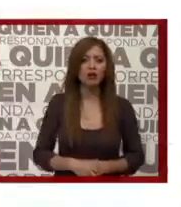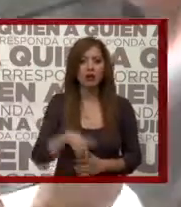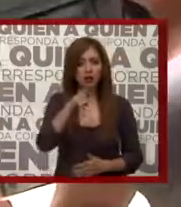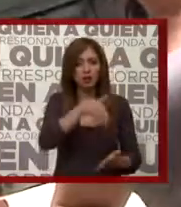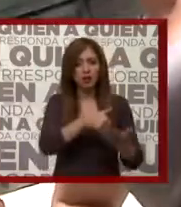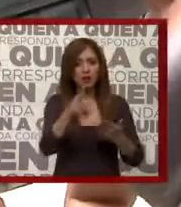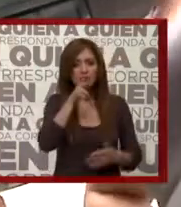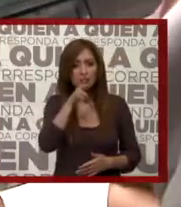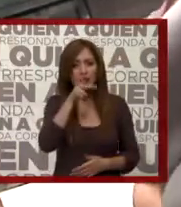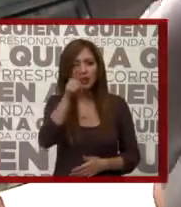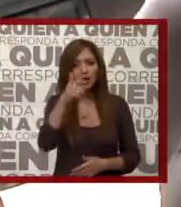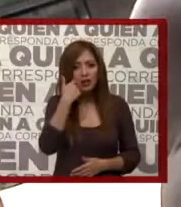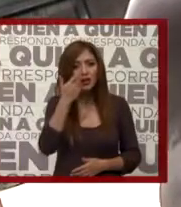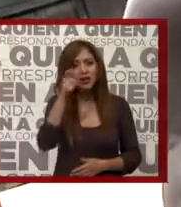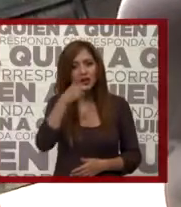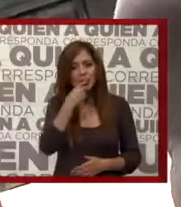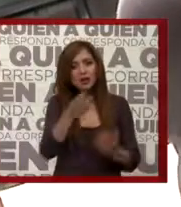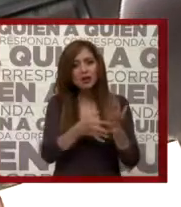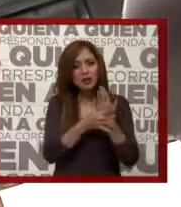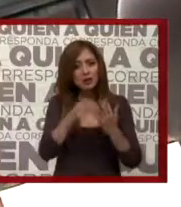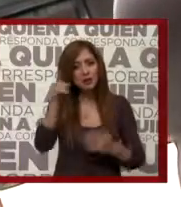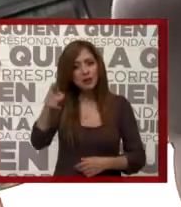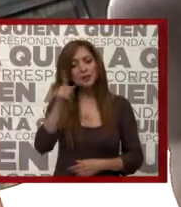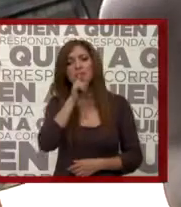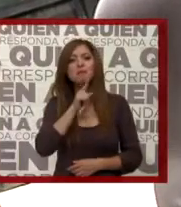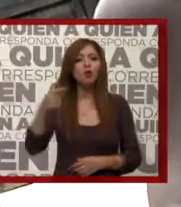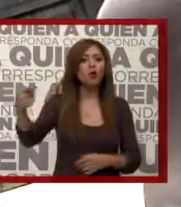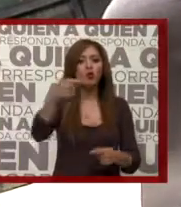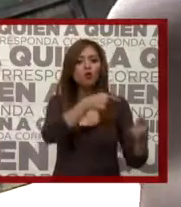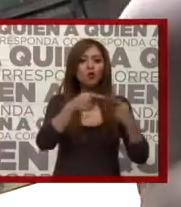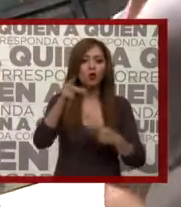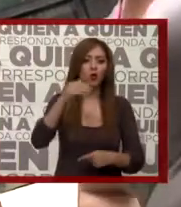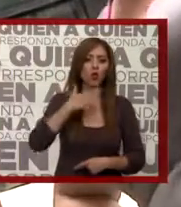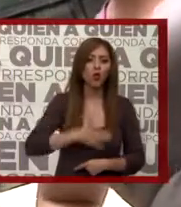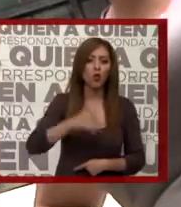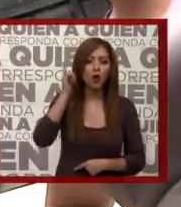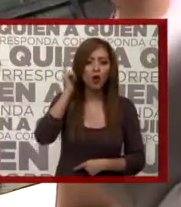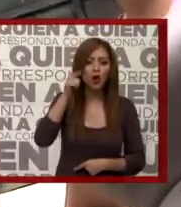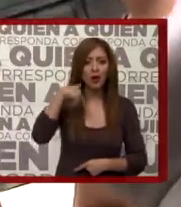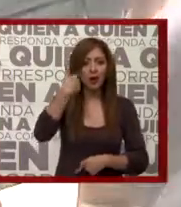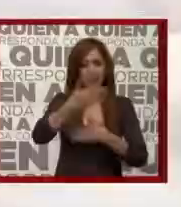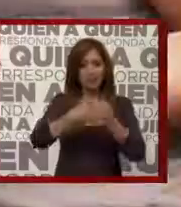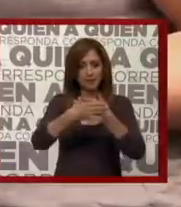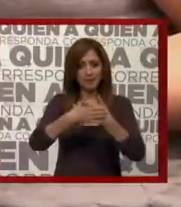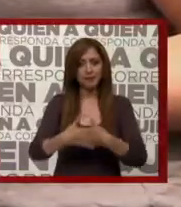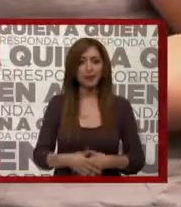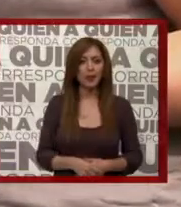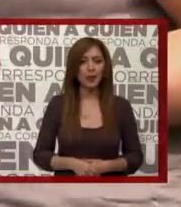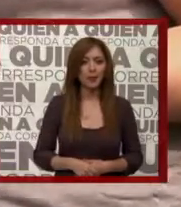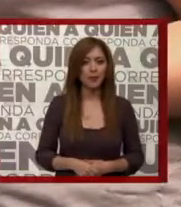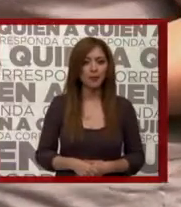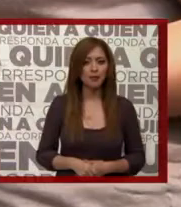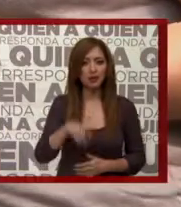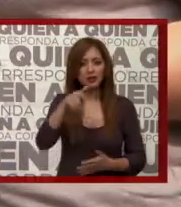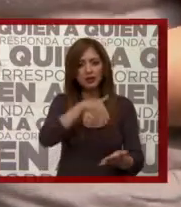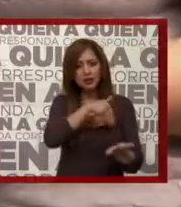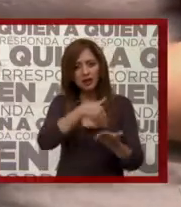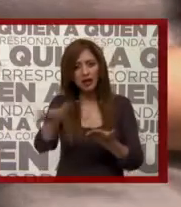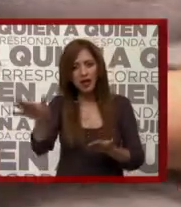Es la tela que existe y que dice mentiras. Ojalá no. Ya les va a llorar ahí en su cámara. ¿Sí?